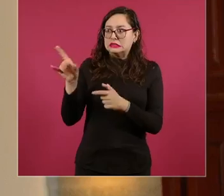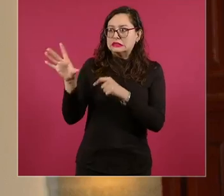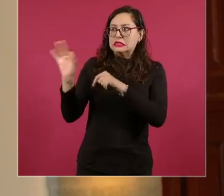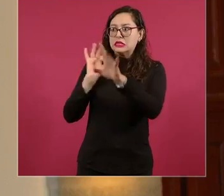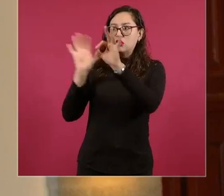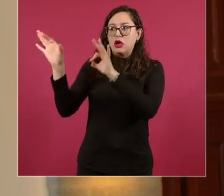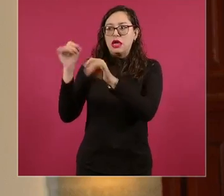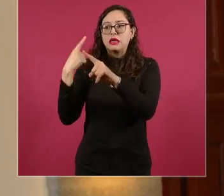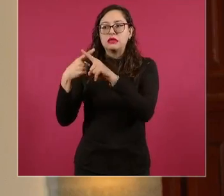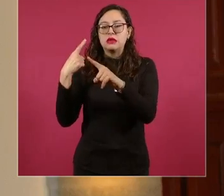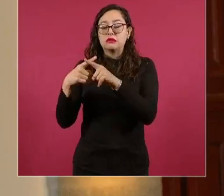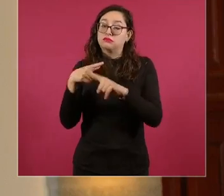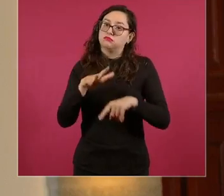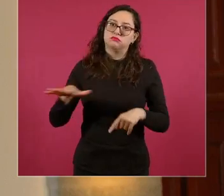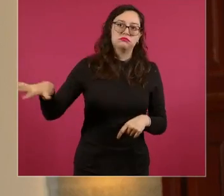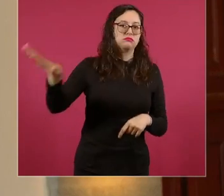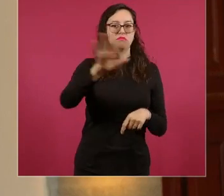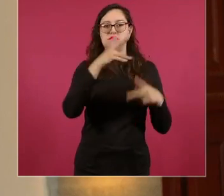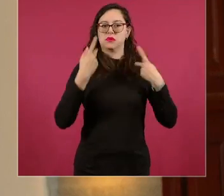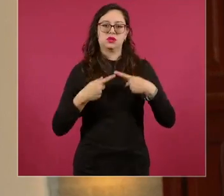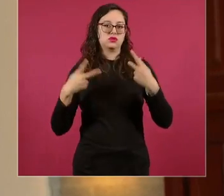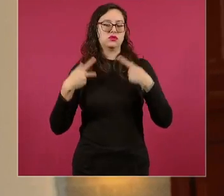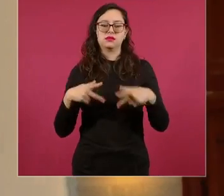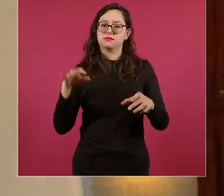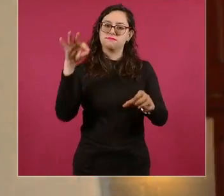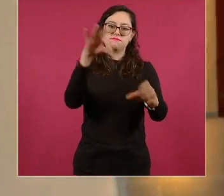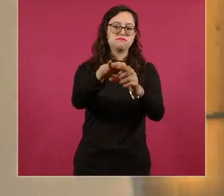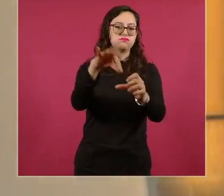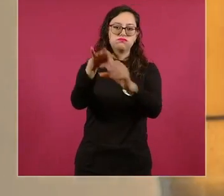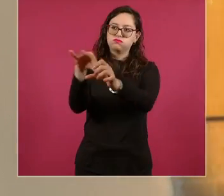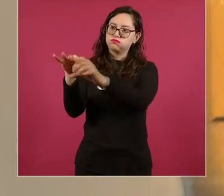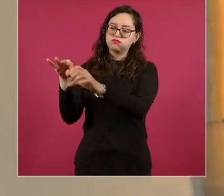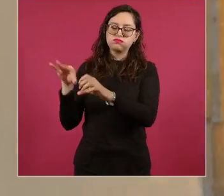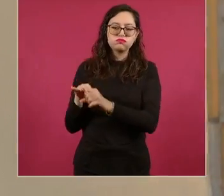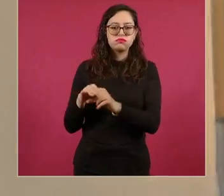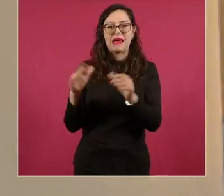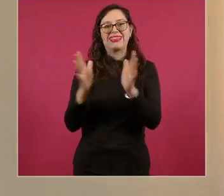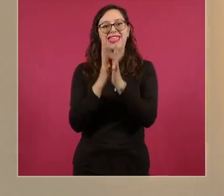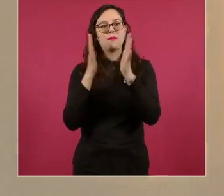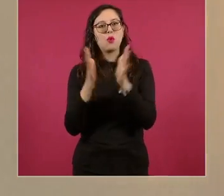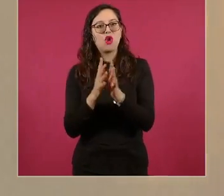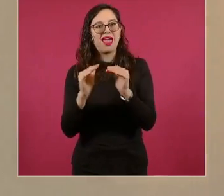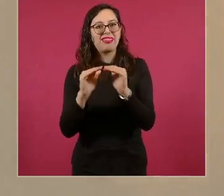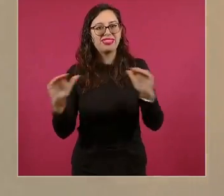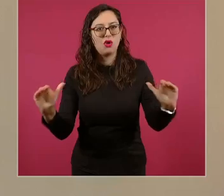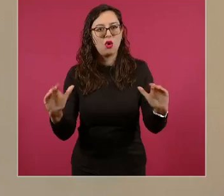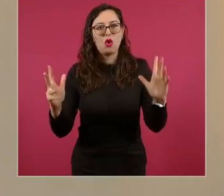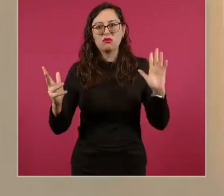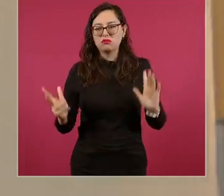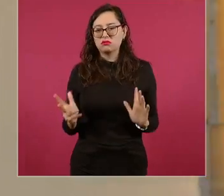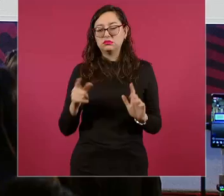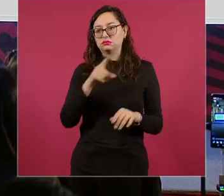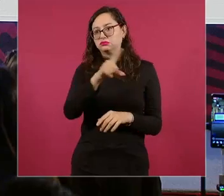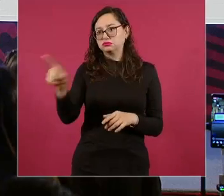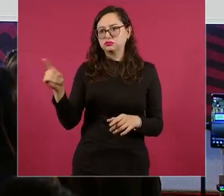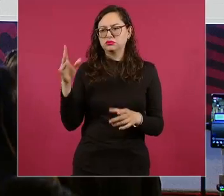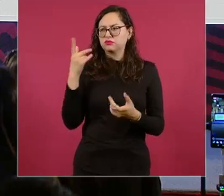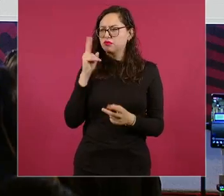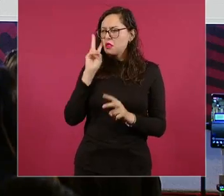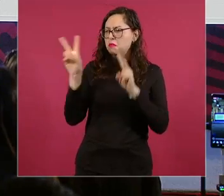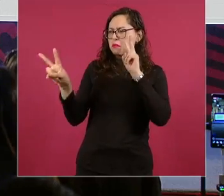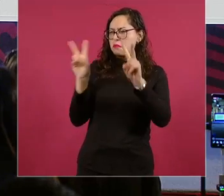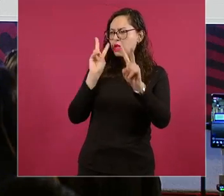proceso democrático, que pueda acudir a las urnas y pueda votar por quién